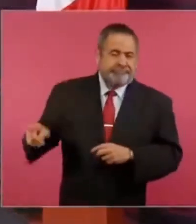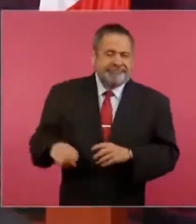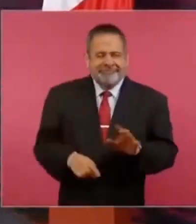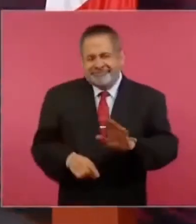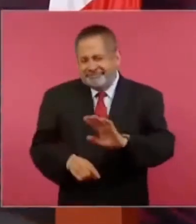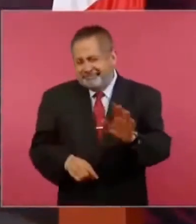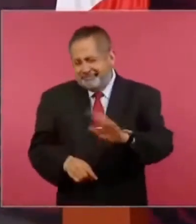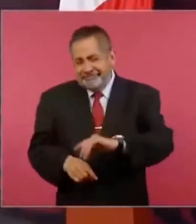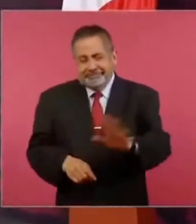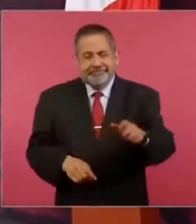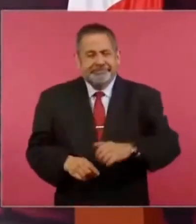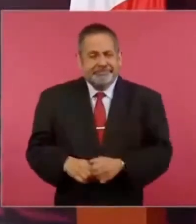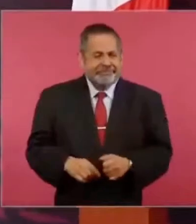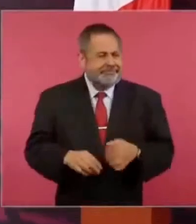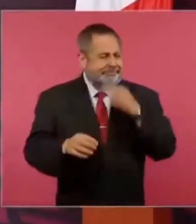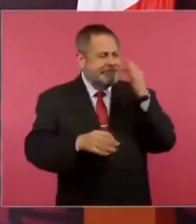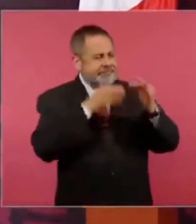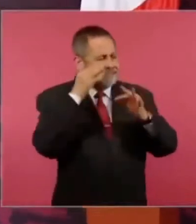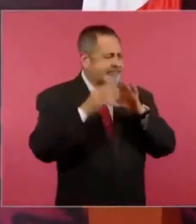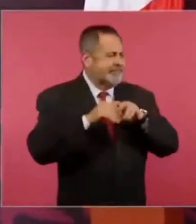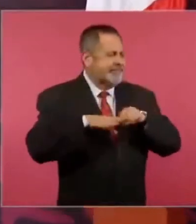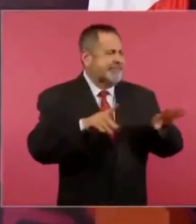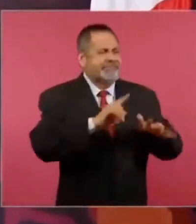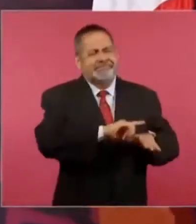Sí, y en otros medios también.